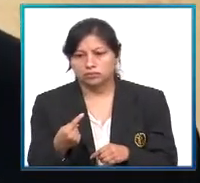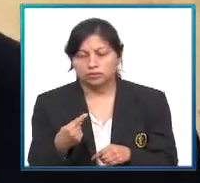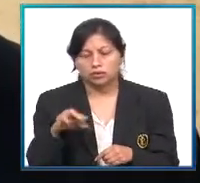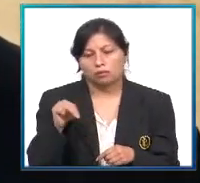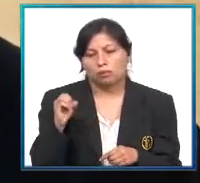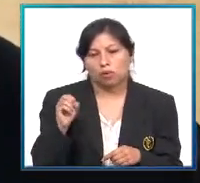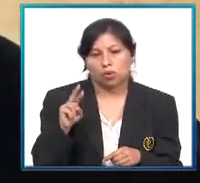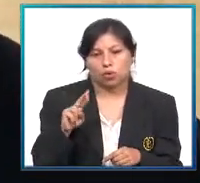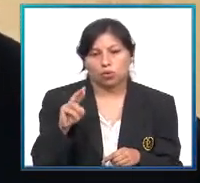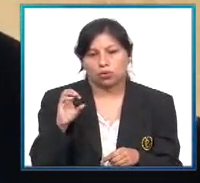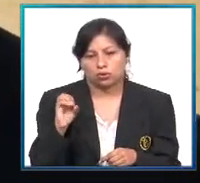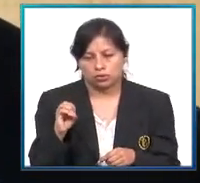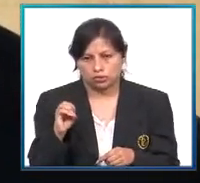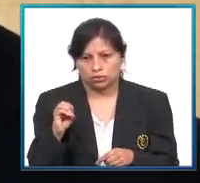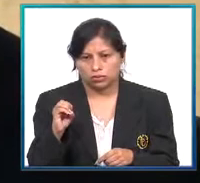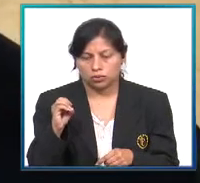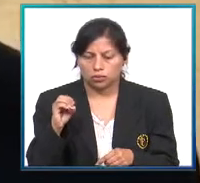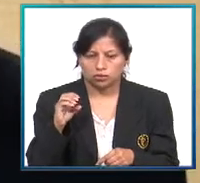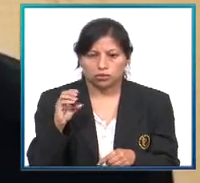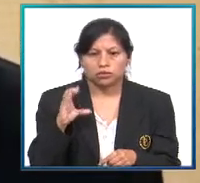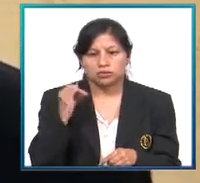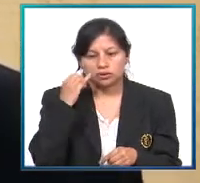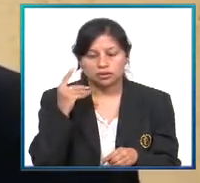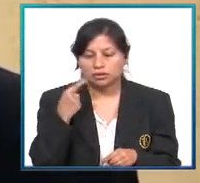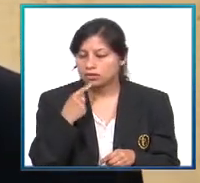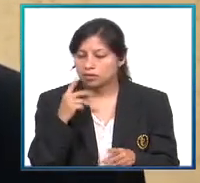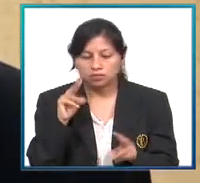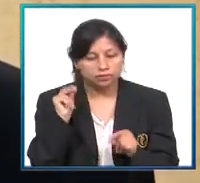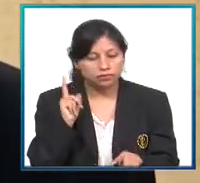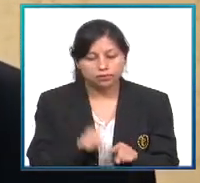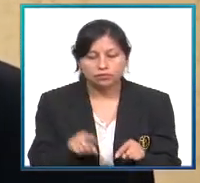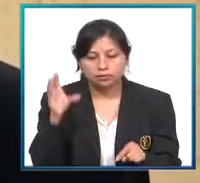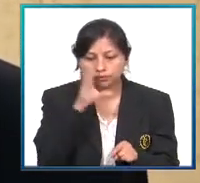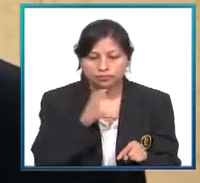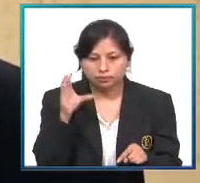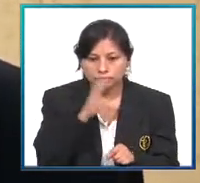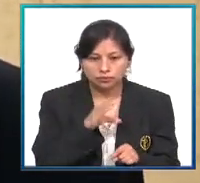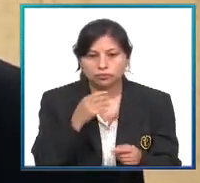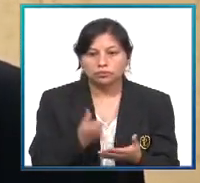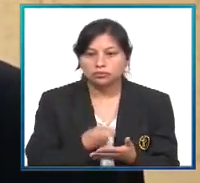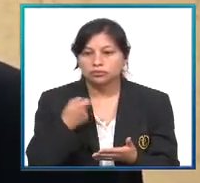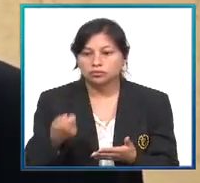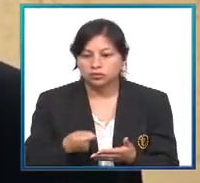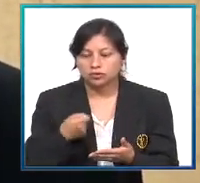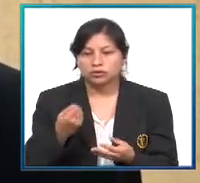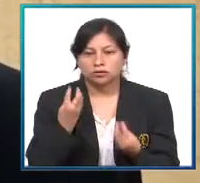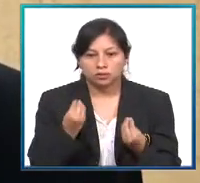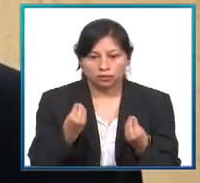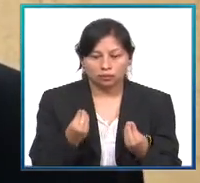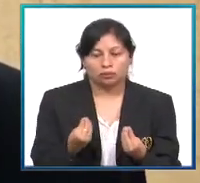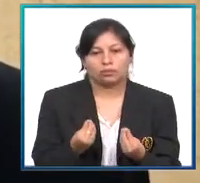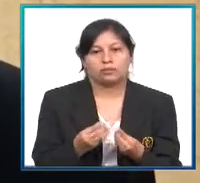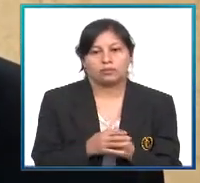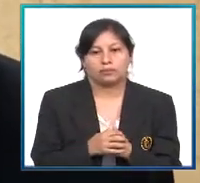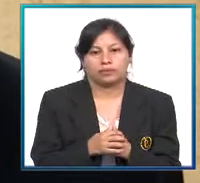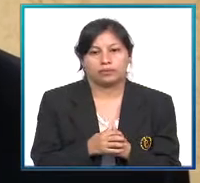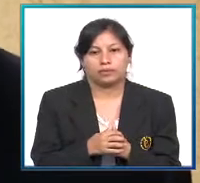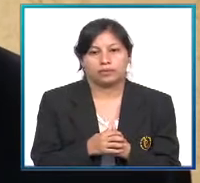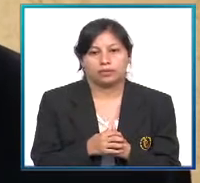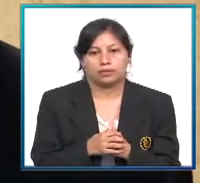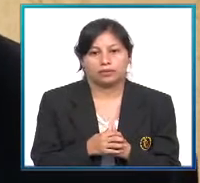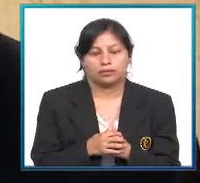morosidad de los deudores. No, lo que estamos buscando es que los deudores no estén padeciendo realmente